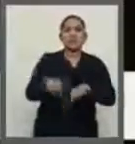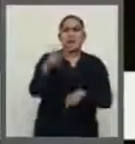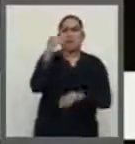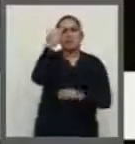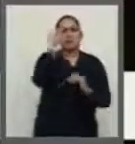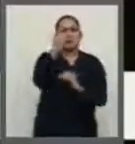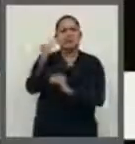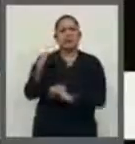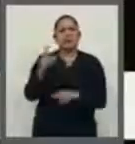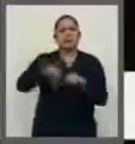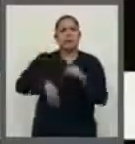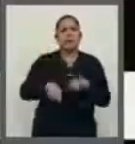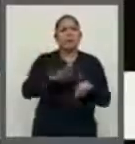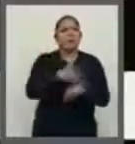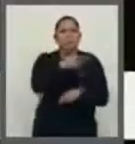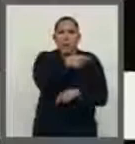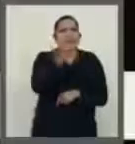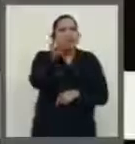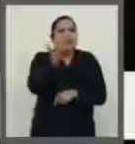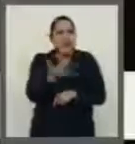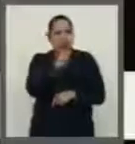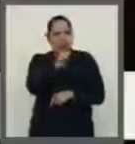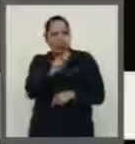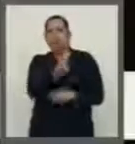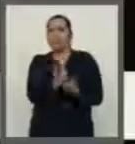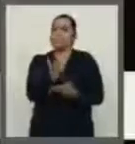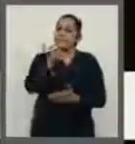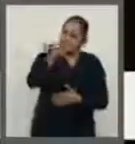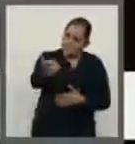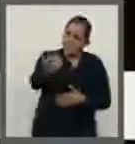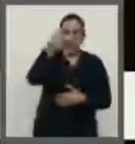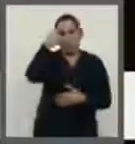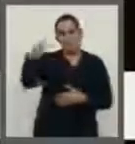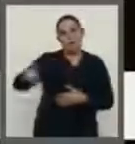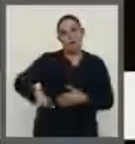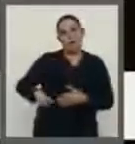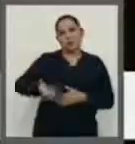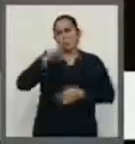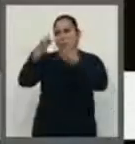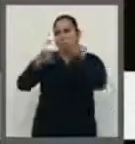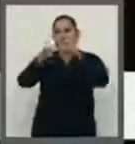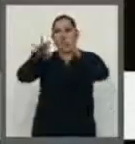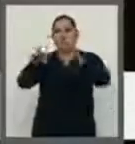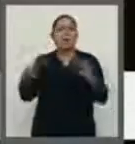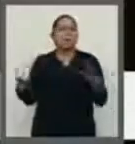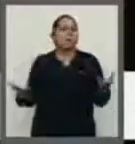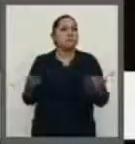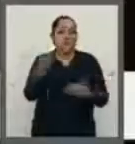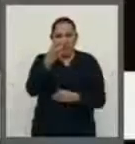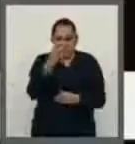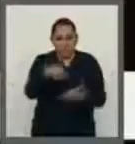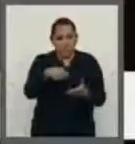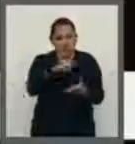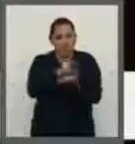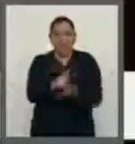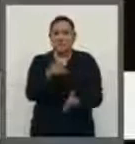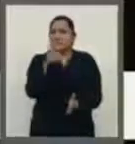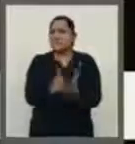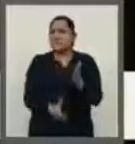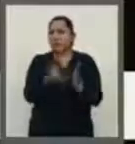comercial para dar publicidad gubernamental. Esta ley se queda corta, esta ley debe ser revisada